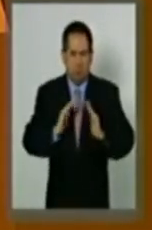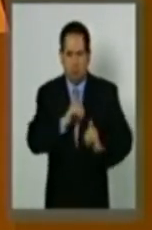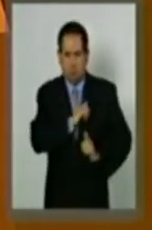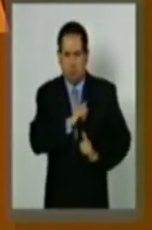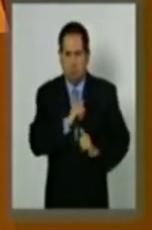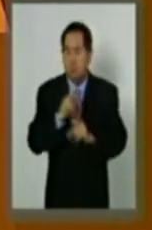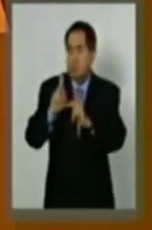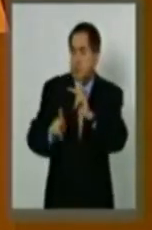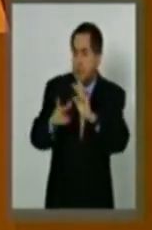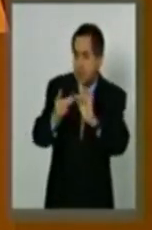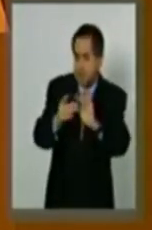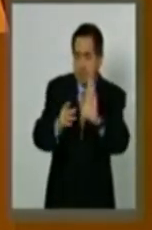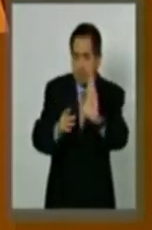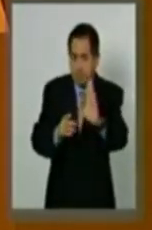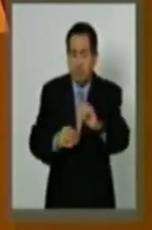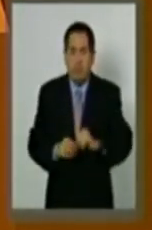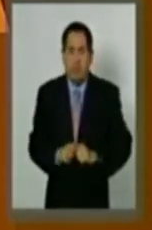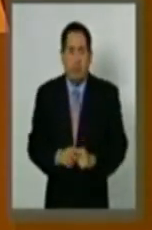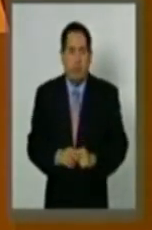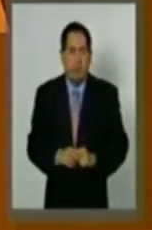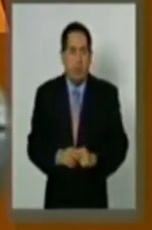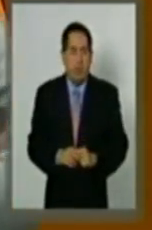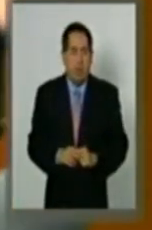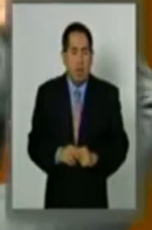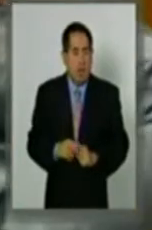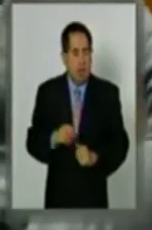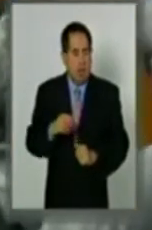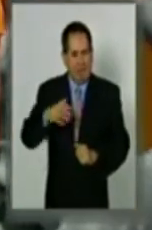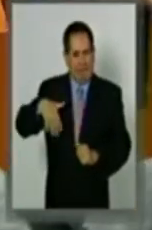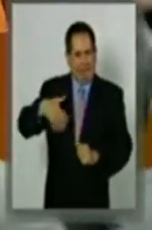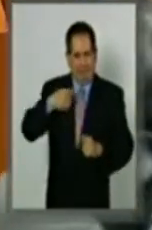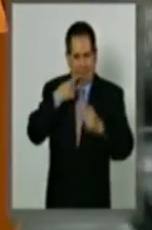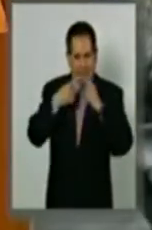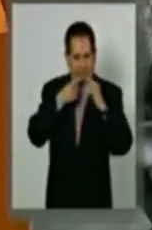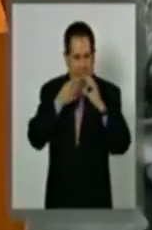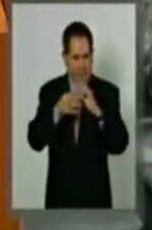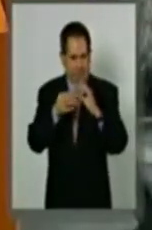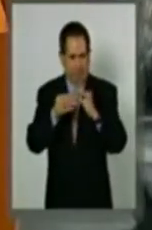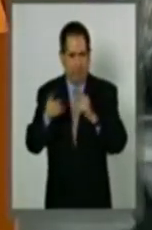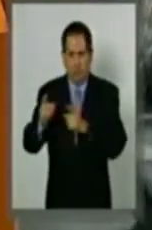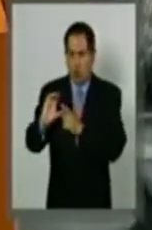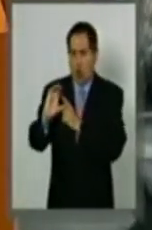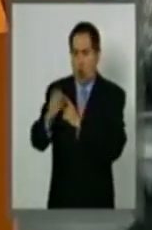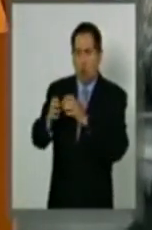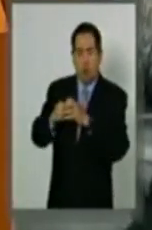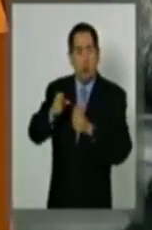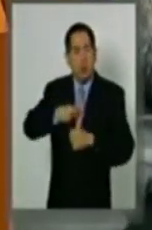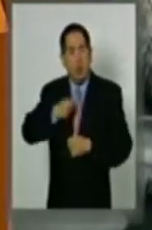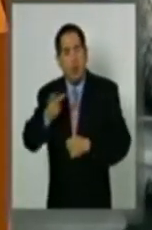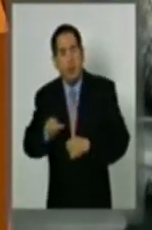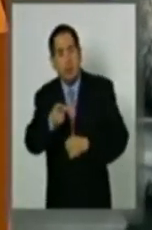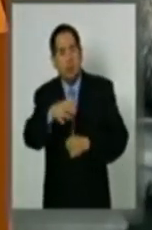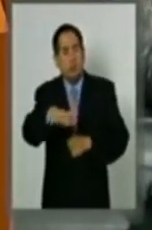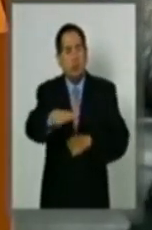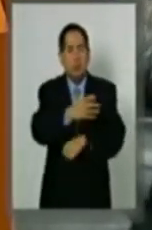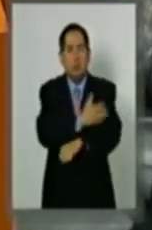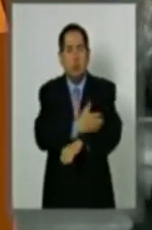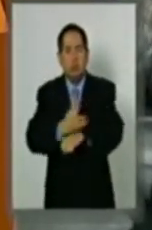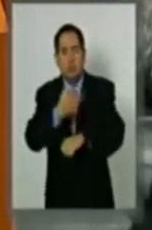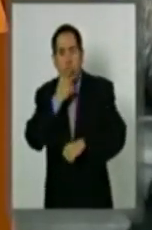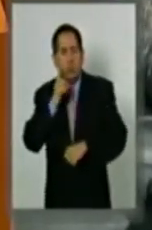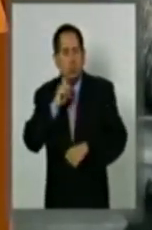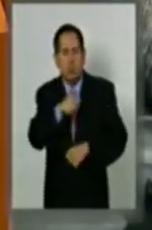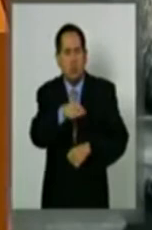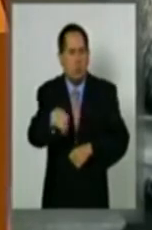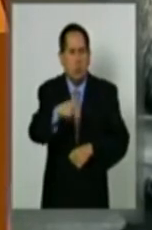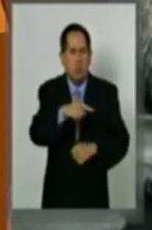pausa. En la discusión que hemos tenido en comisiones les pregunté a mis compañeras y compañeros